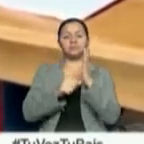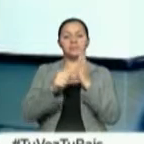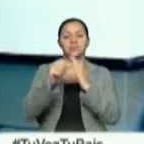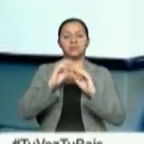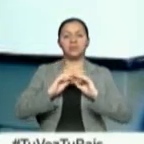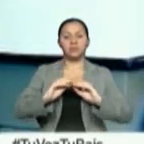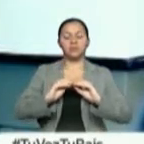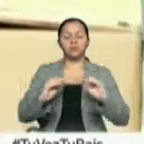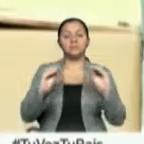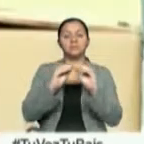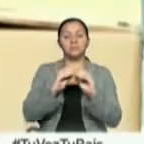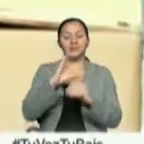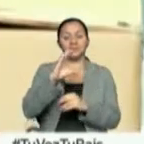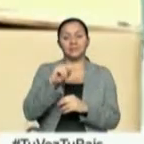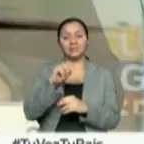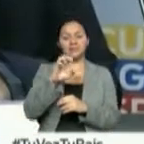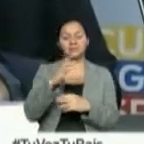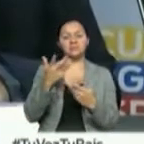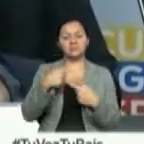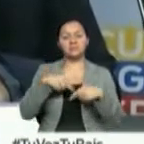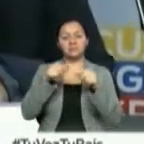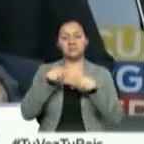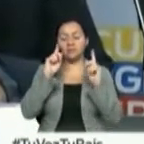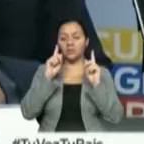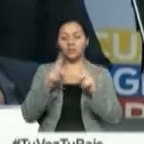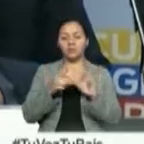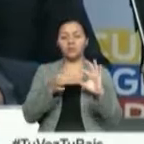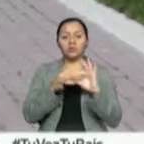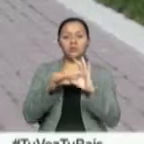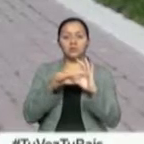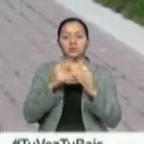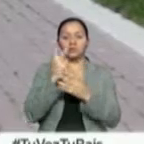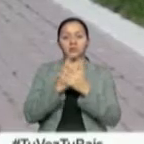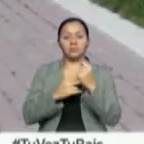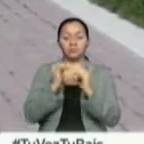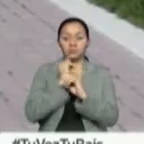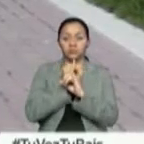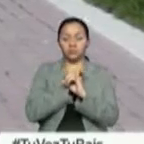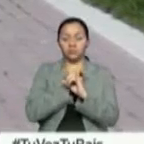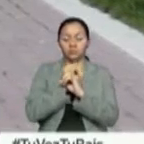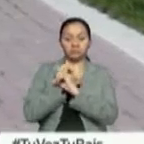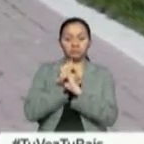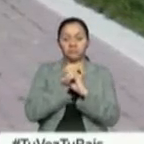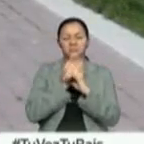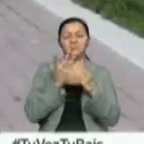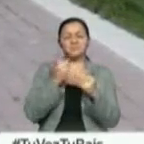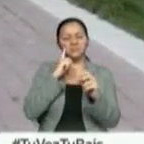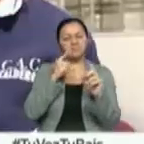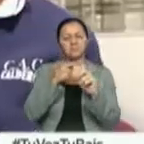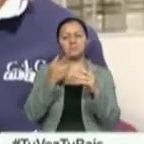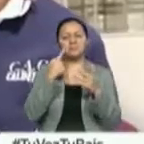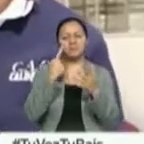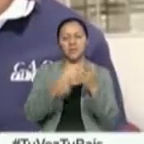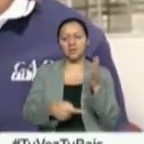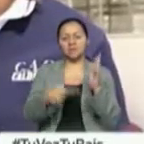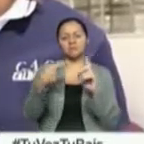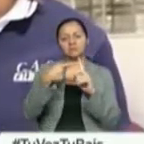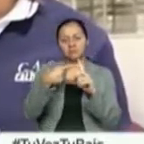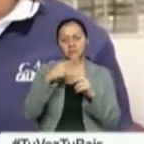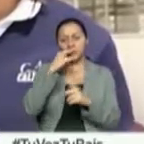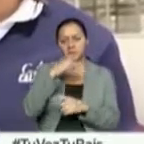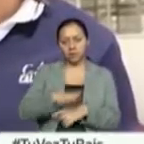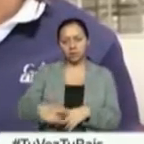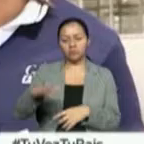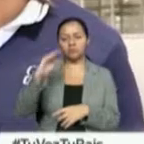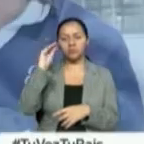educación y el consejo nacional electoral firmaron un convenio de cooperación interinstitucional que busca involucrar de manera activa a niños